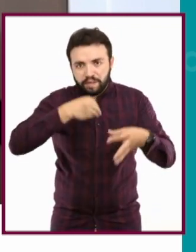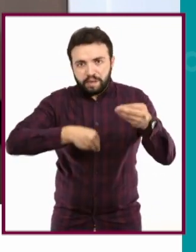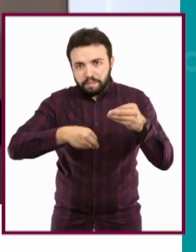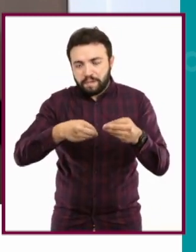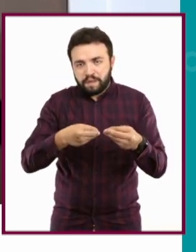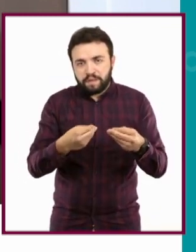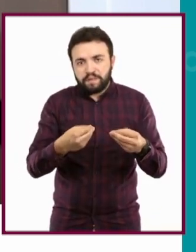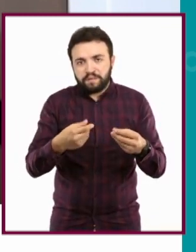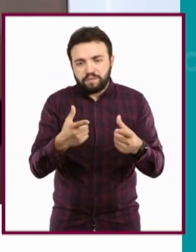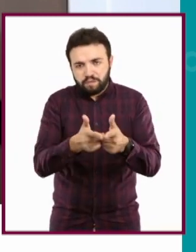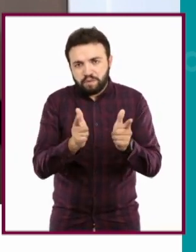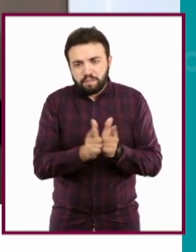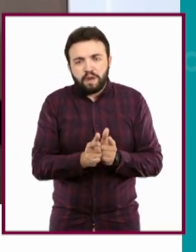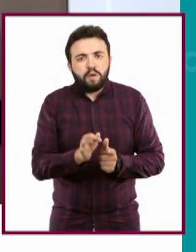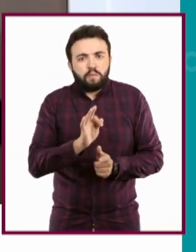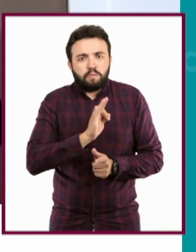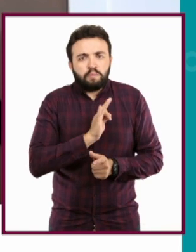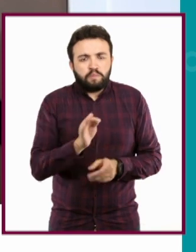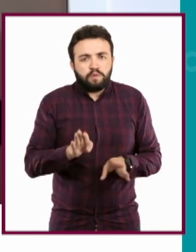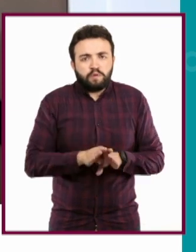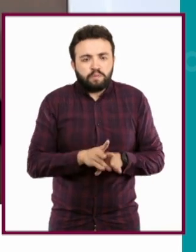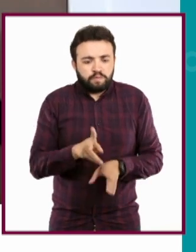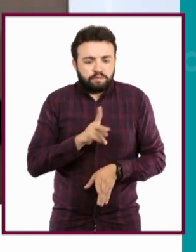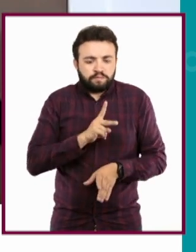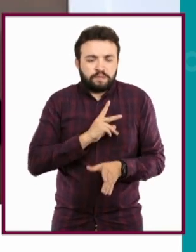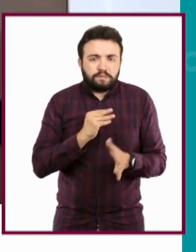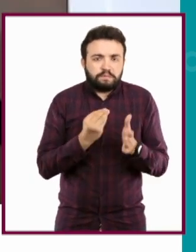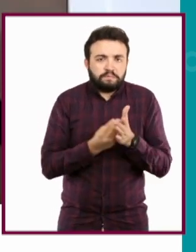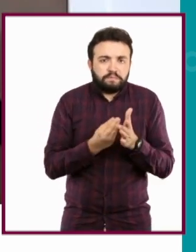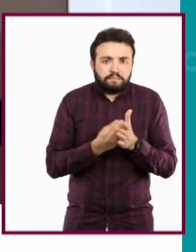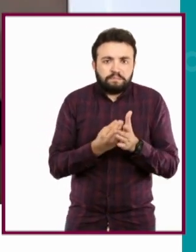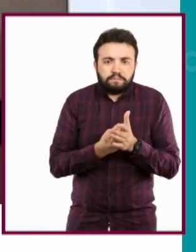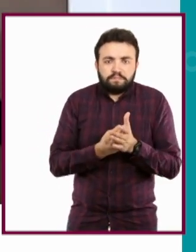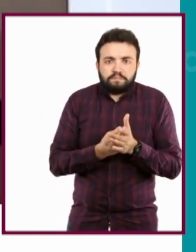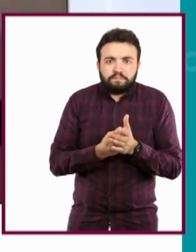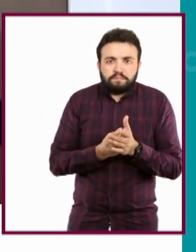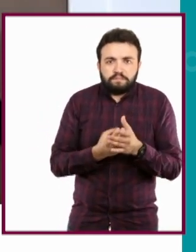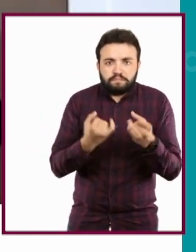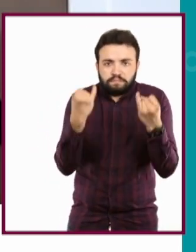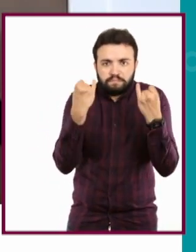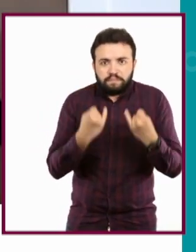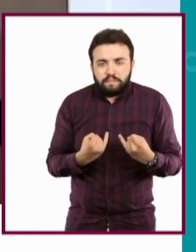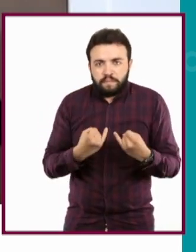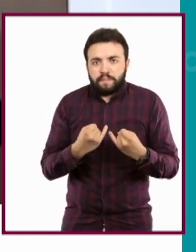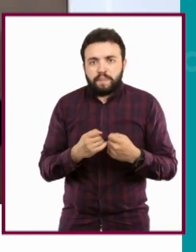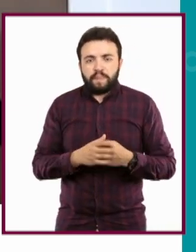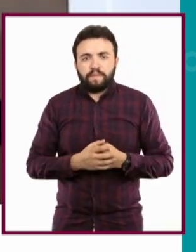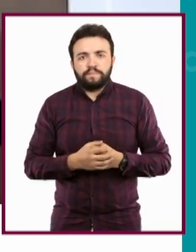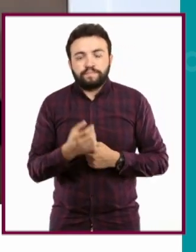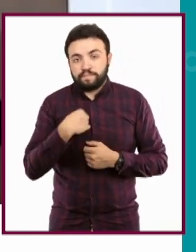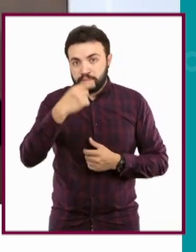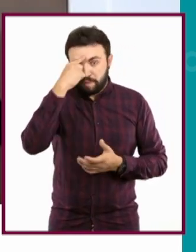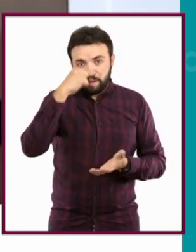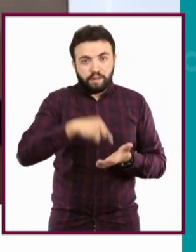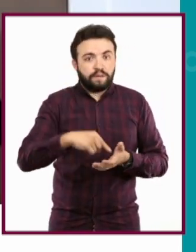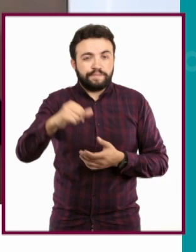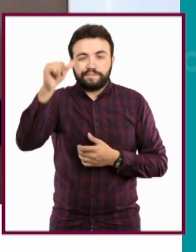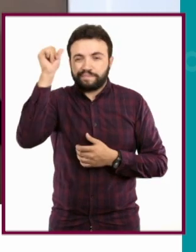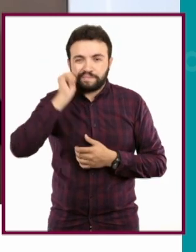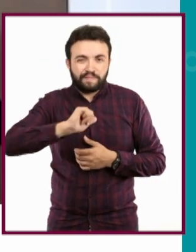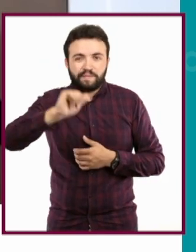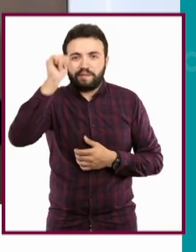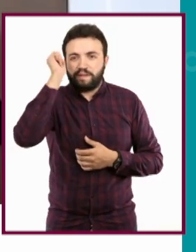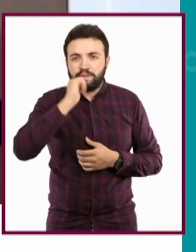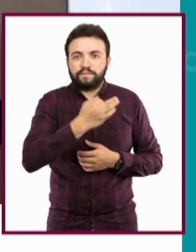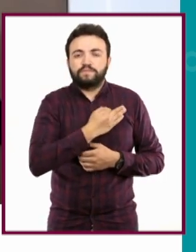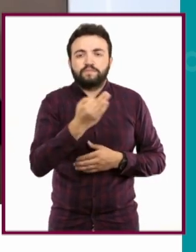grupal. También puede ser algo muy íntimo, personal e individual, ¿no? Creo que